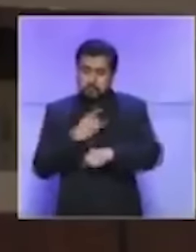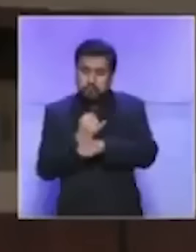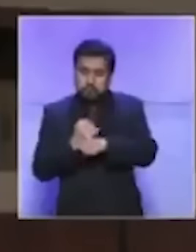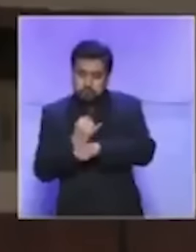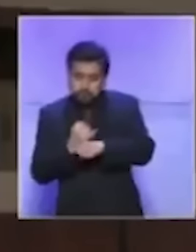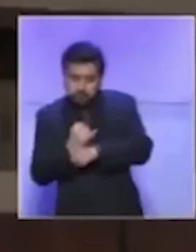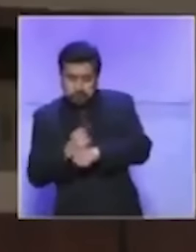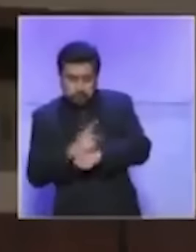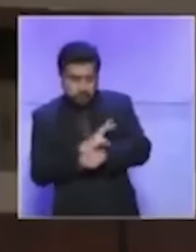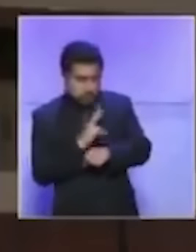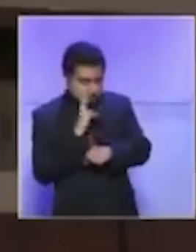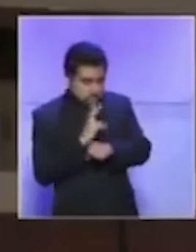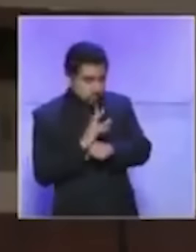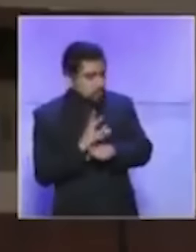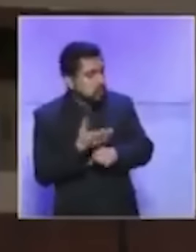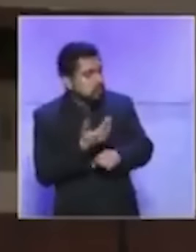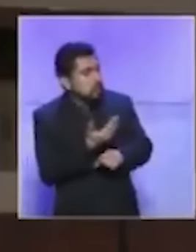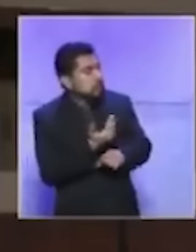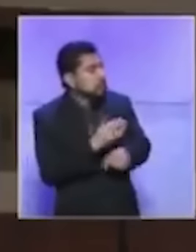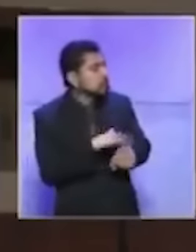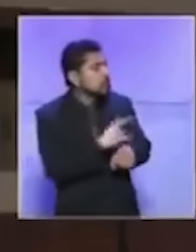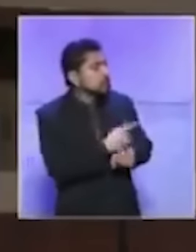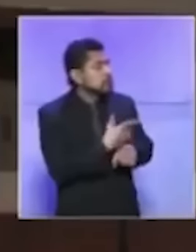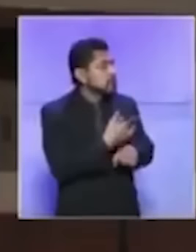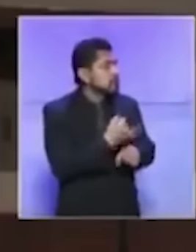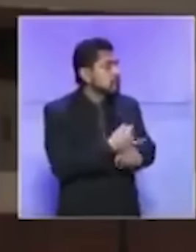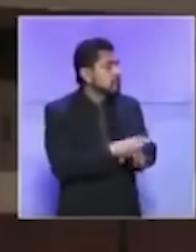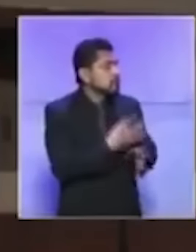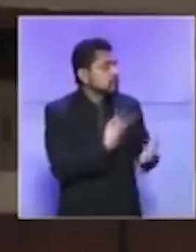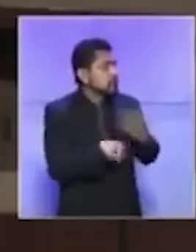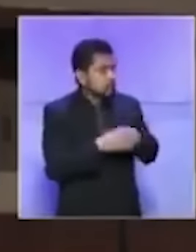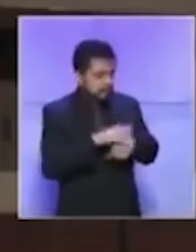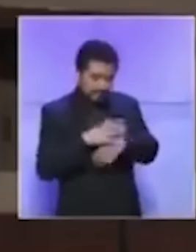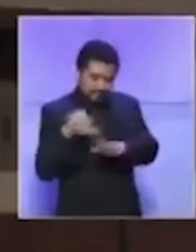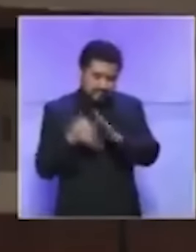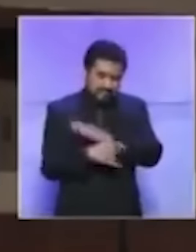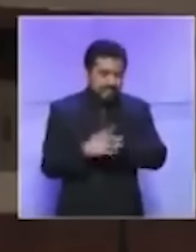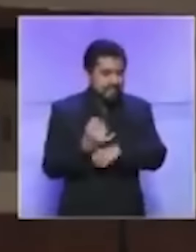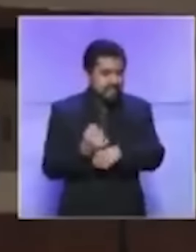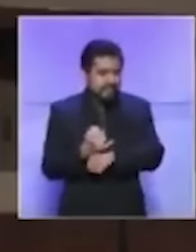y requerir los informes necesarios que permitieran una indagación preliminar.